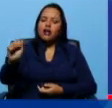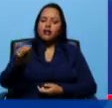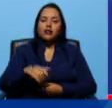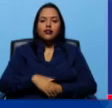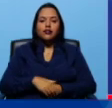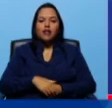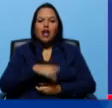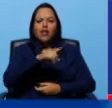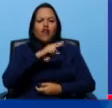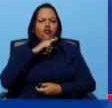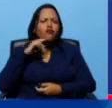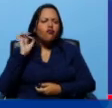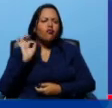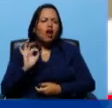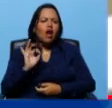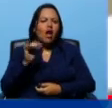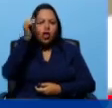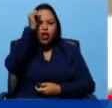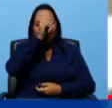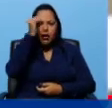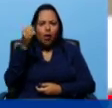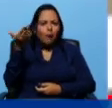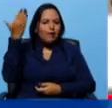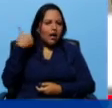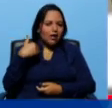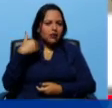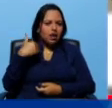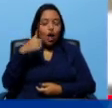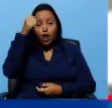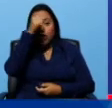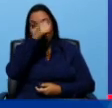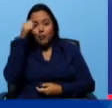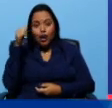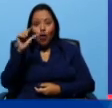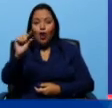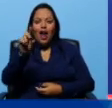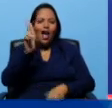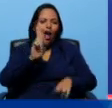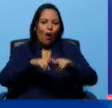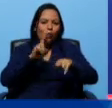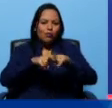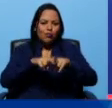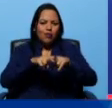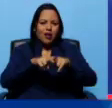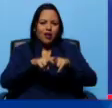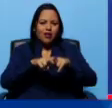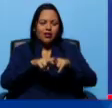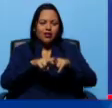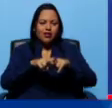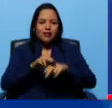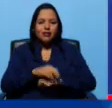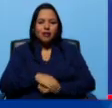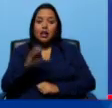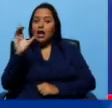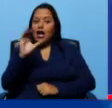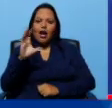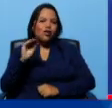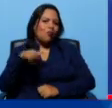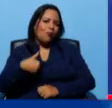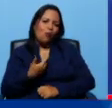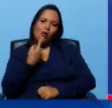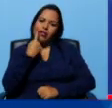Eso estuvo buenísimo. Eso fue el domingo pasado. Domingo de caraota. En Caracas uno no puede decir